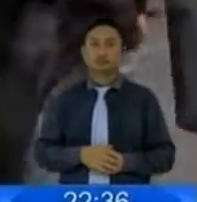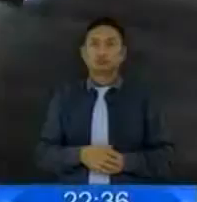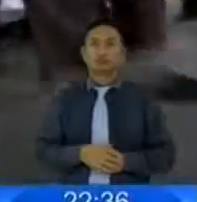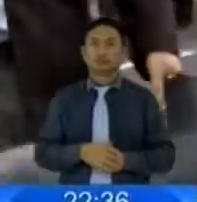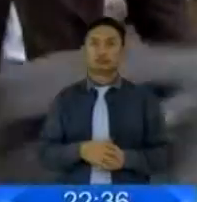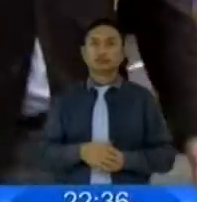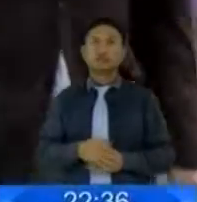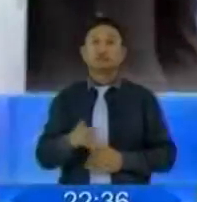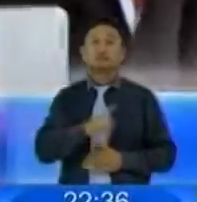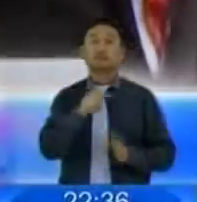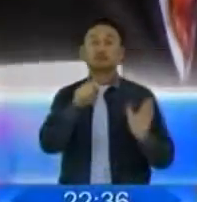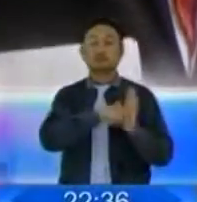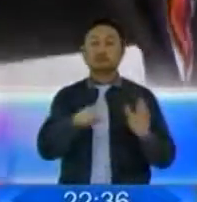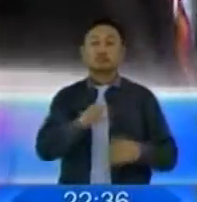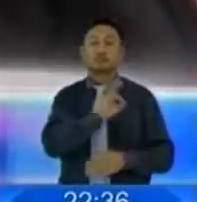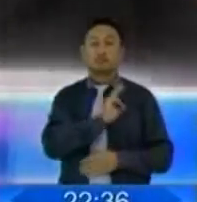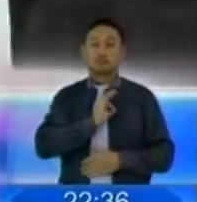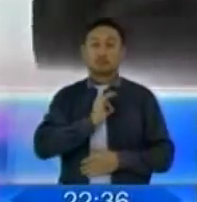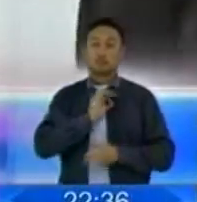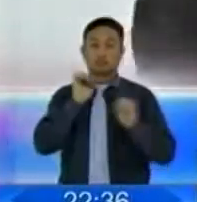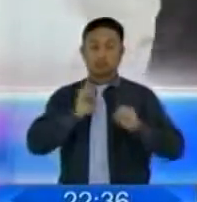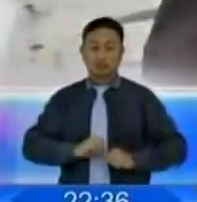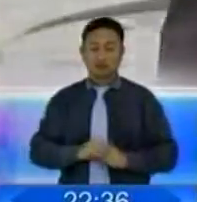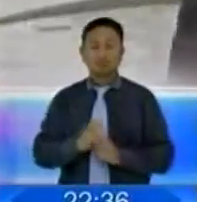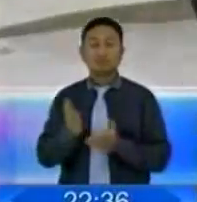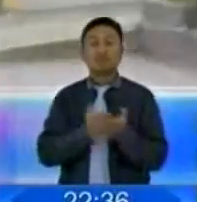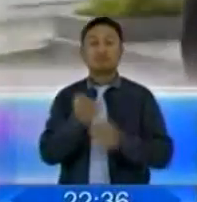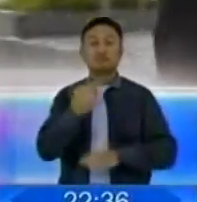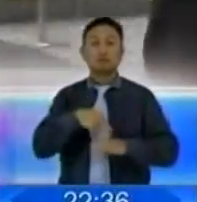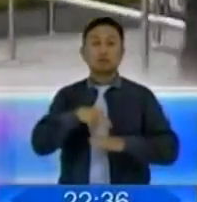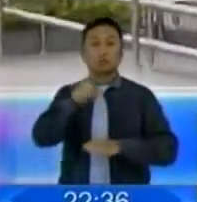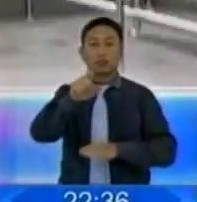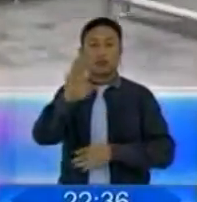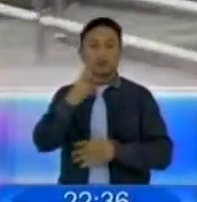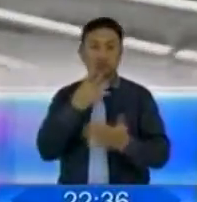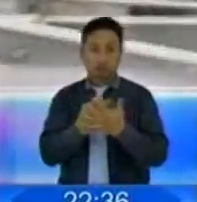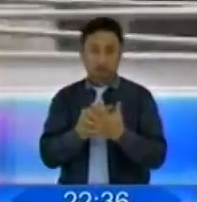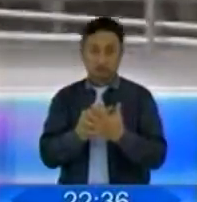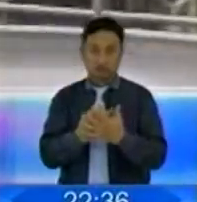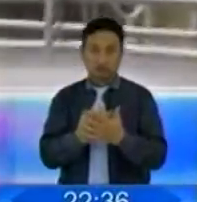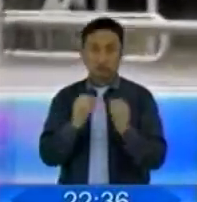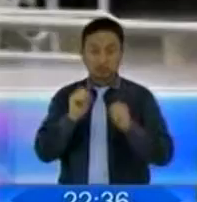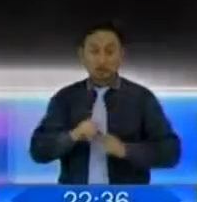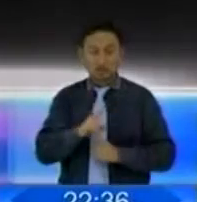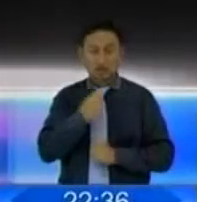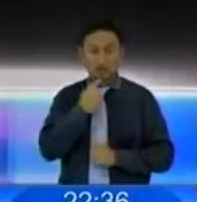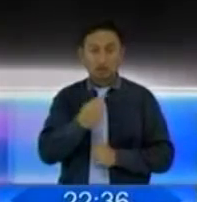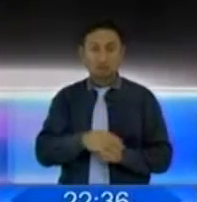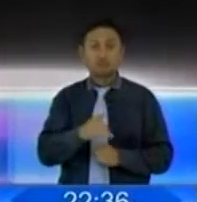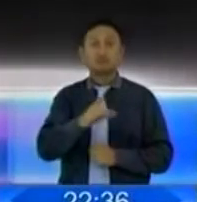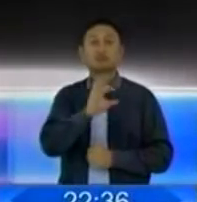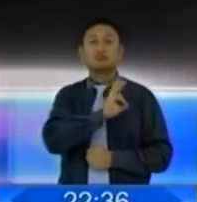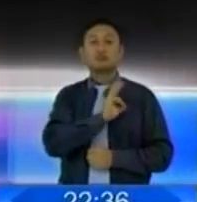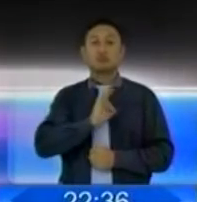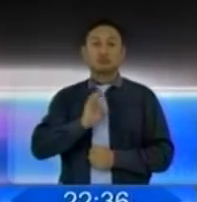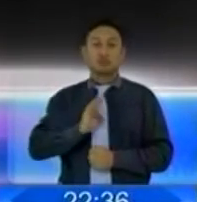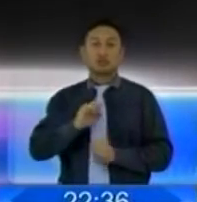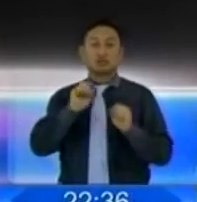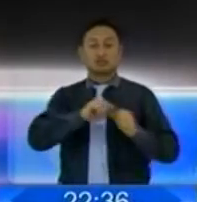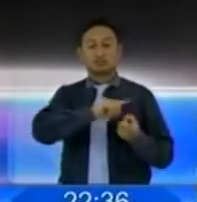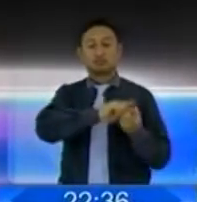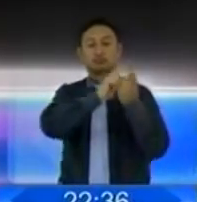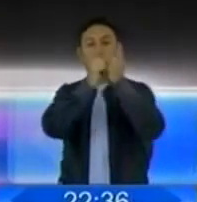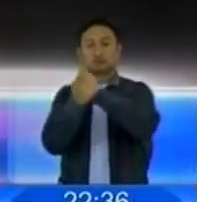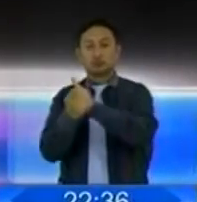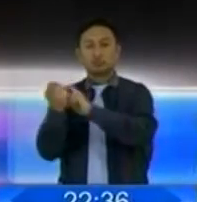Fue el abogado de Paola Pavón quien confirmó que el Servicio Nacional de Personas Privadas de Libertad habría confirmado que la prefecta de Pichincha sea trasladada hasta